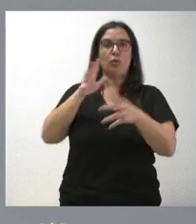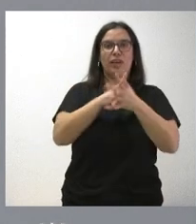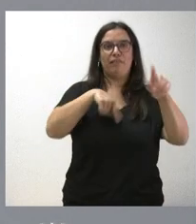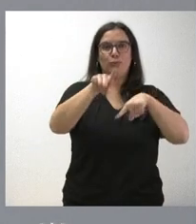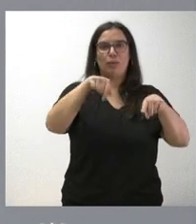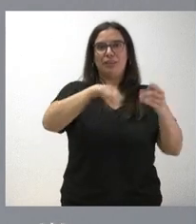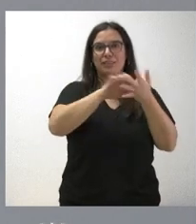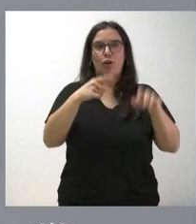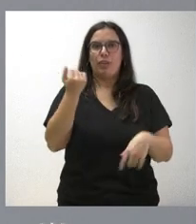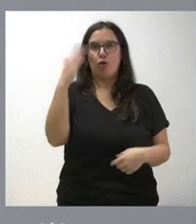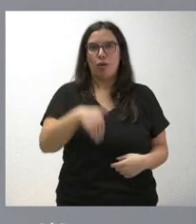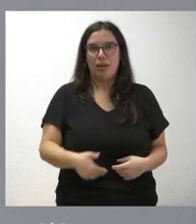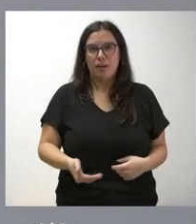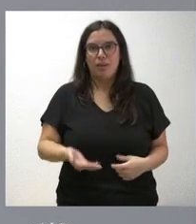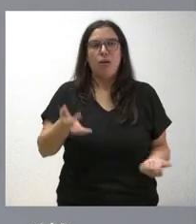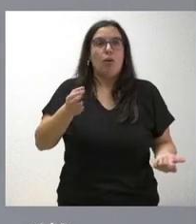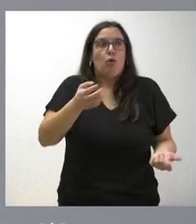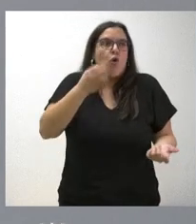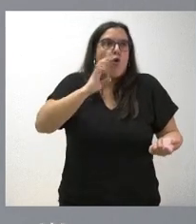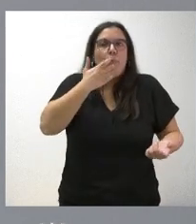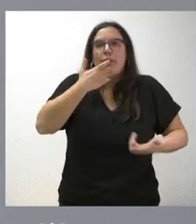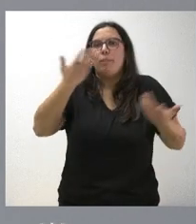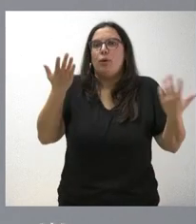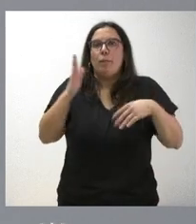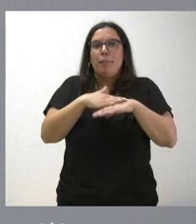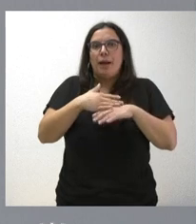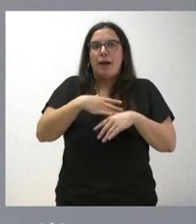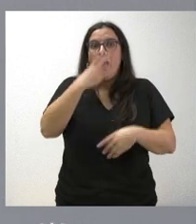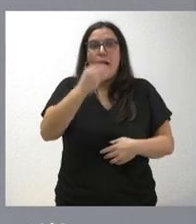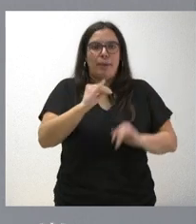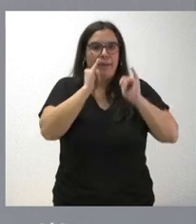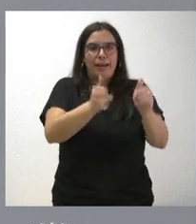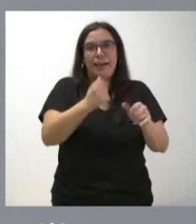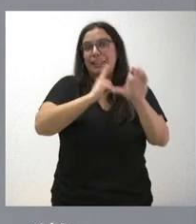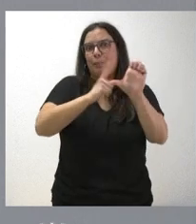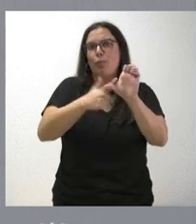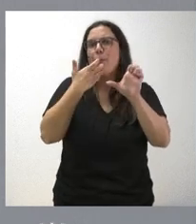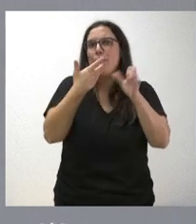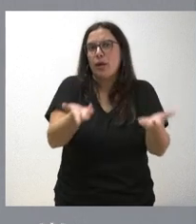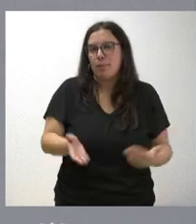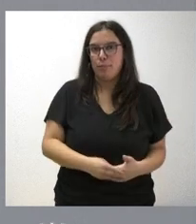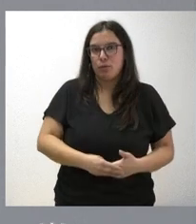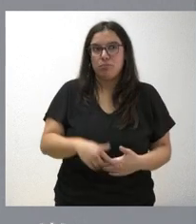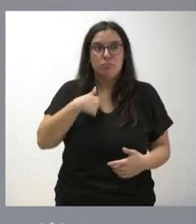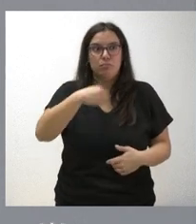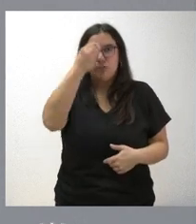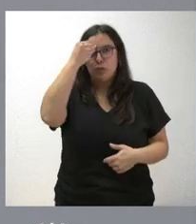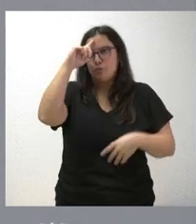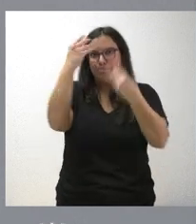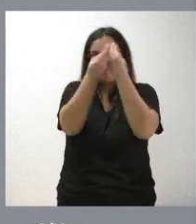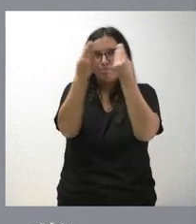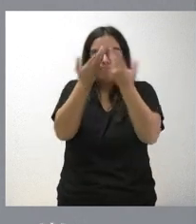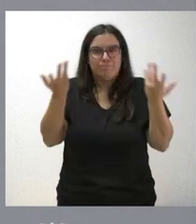Castilla de león o por no poner Castilla de León para la llegada del ave a extremadura esto no creo que lo puedan entender los